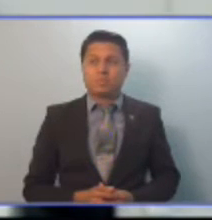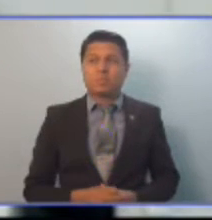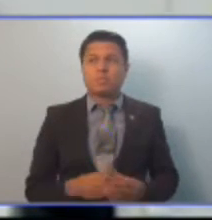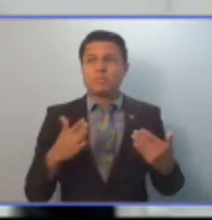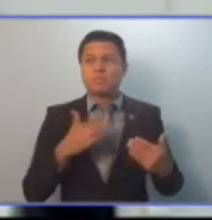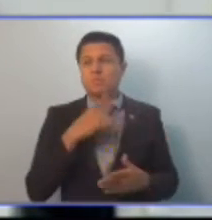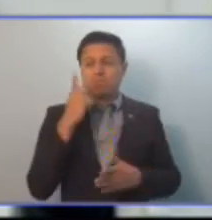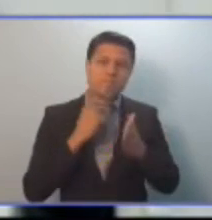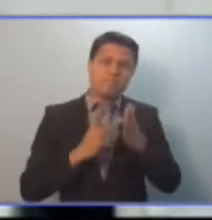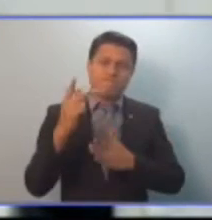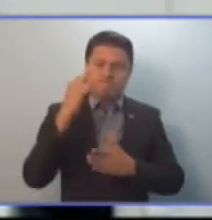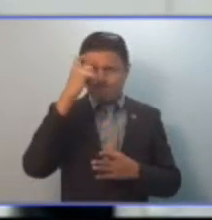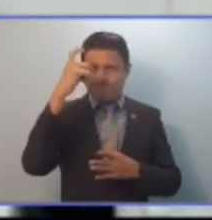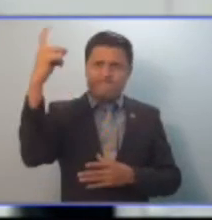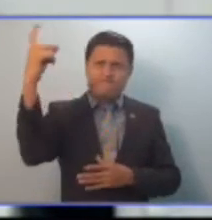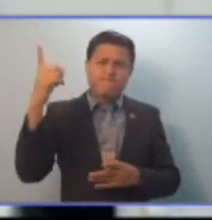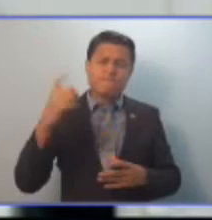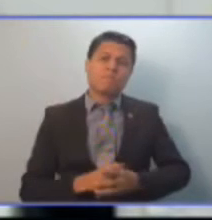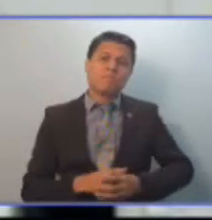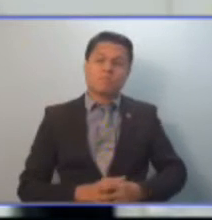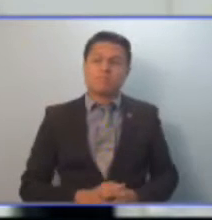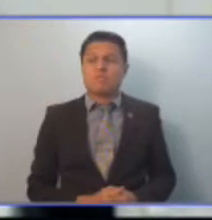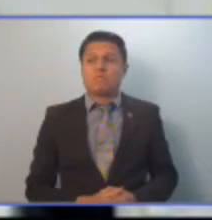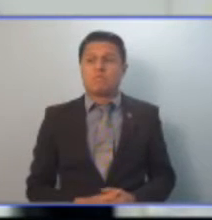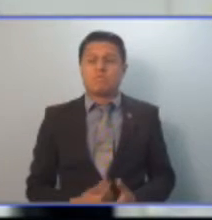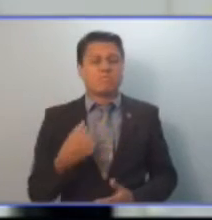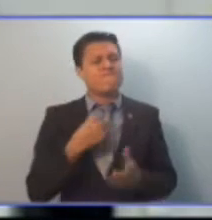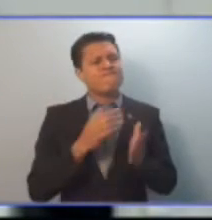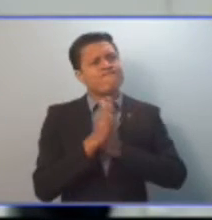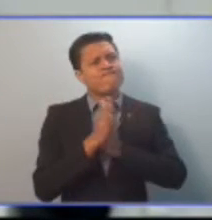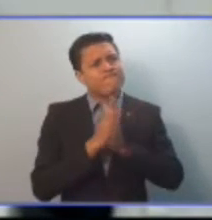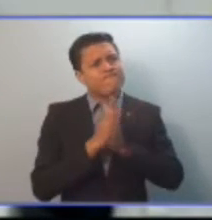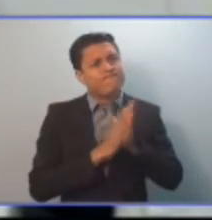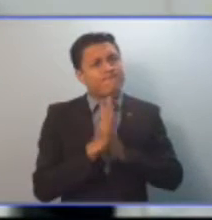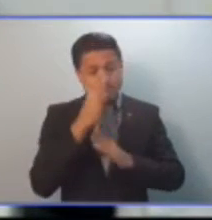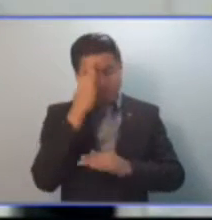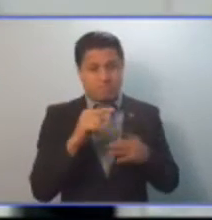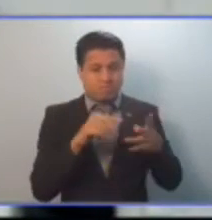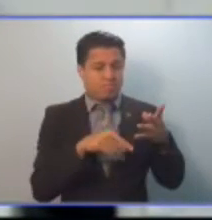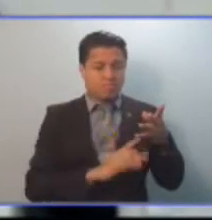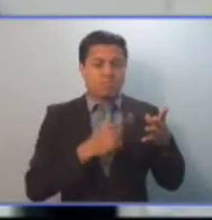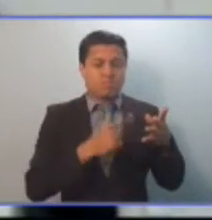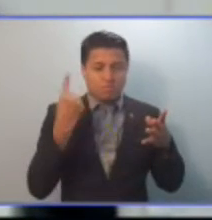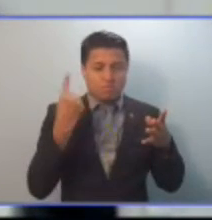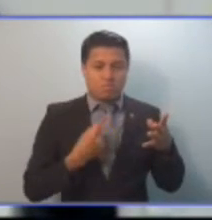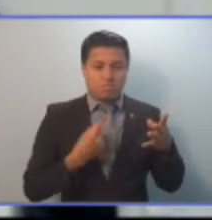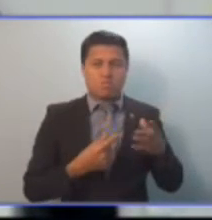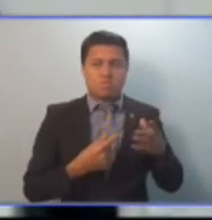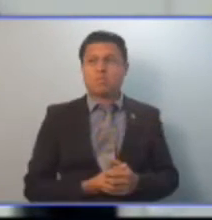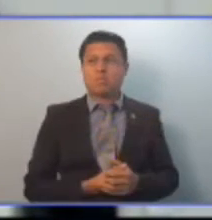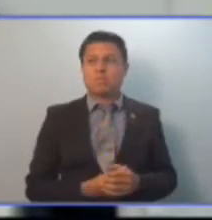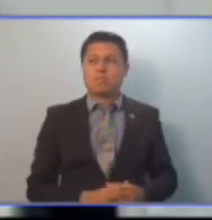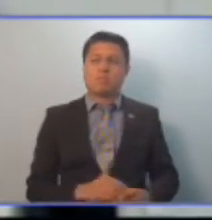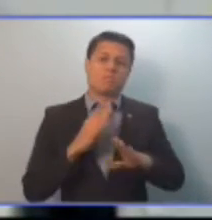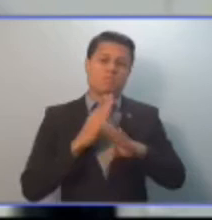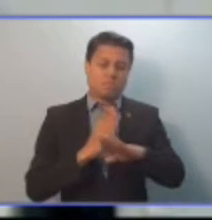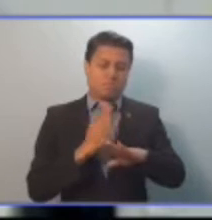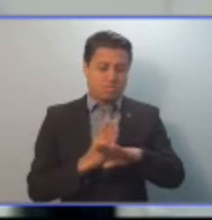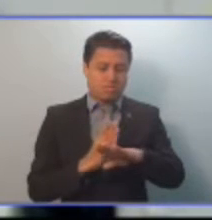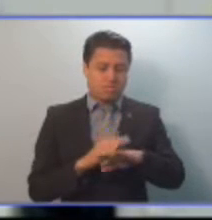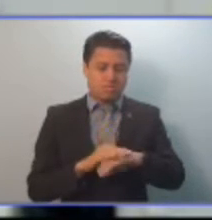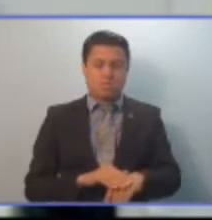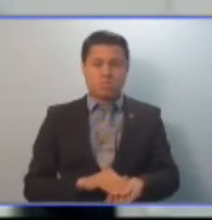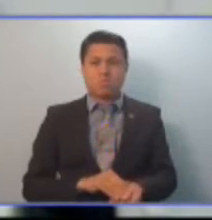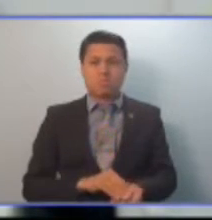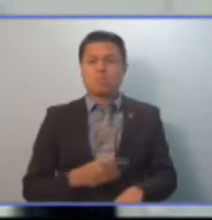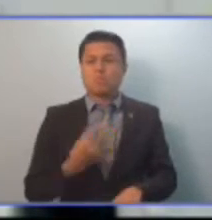visiones, ideales, y uno creía que lo que la Constitución en alguna medida protegía, uno los